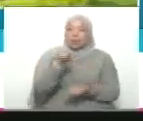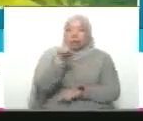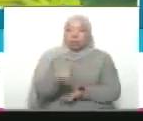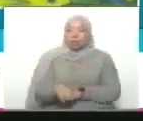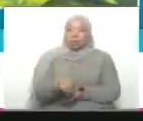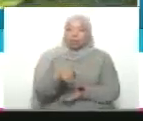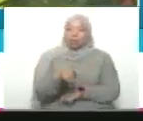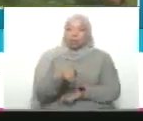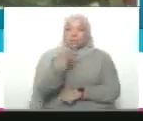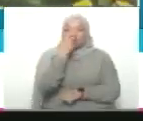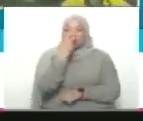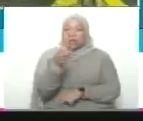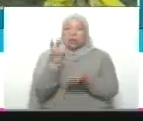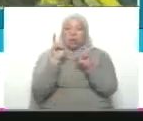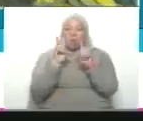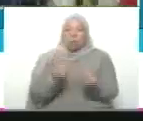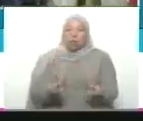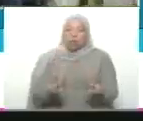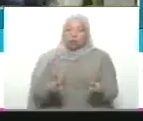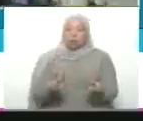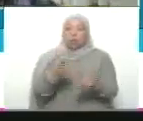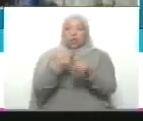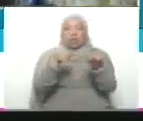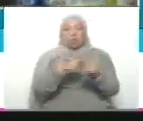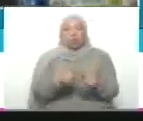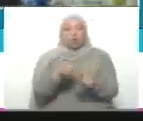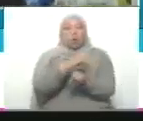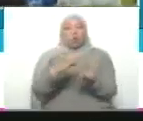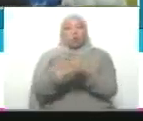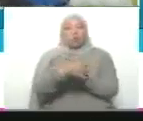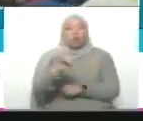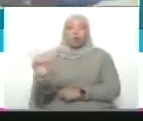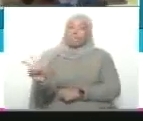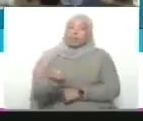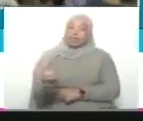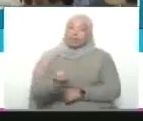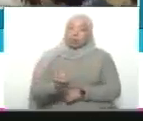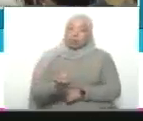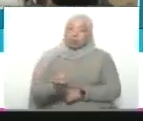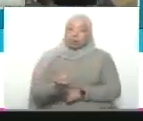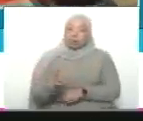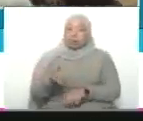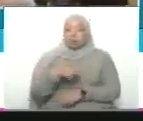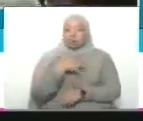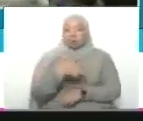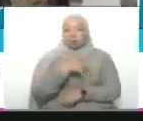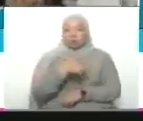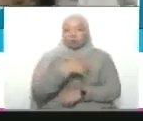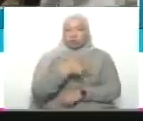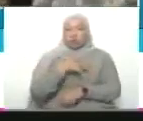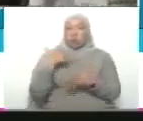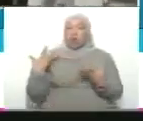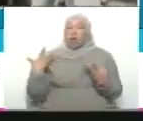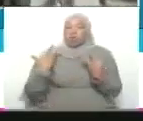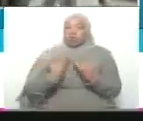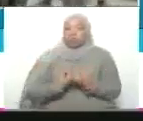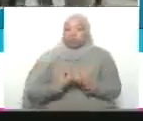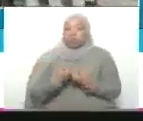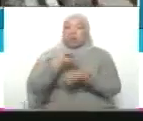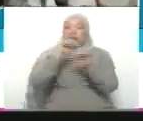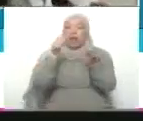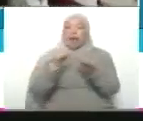a visibilizar las dinámicas culturales que se dan en Venezuela. Ha sido muy emocionante verlos junto a